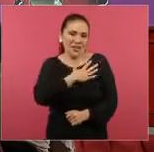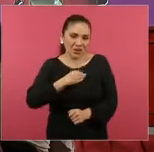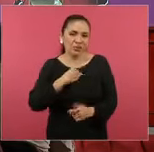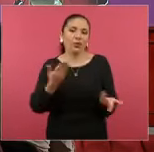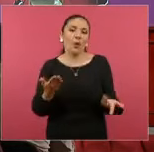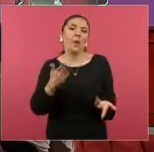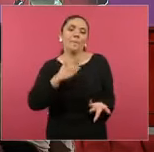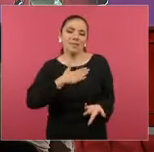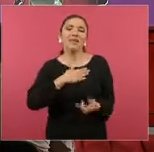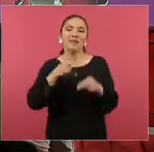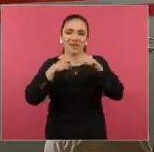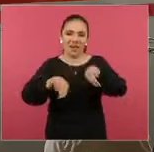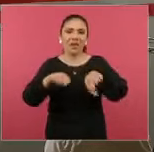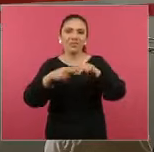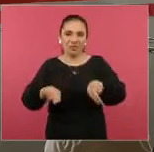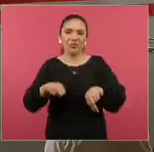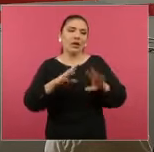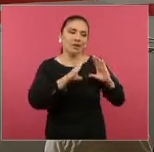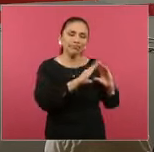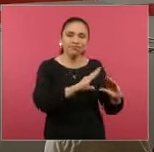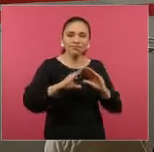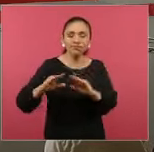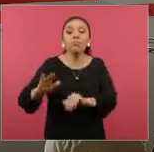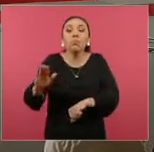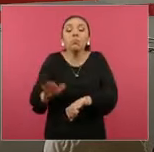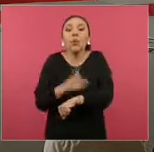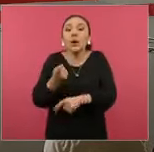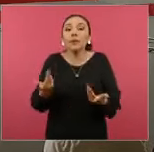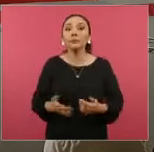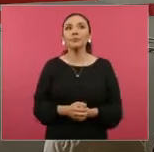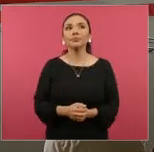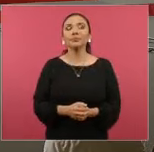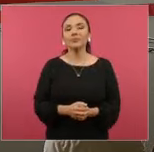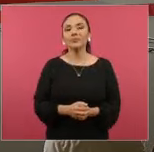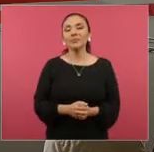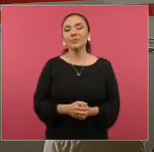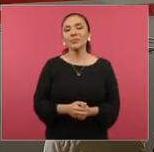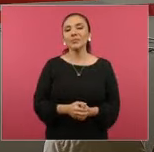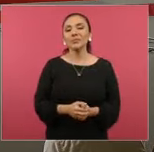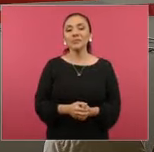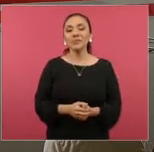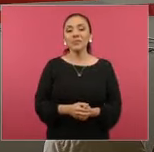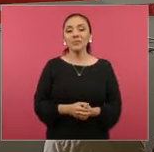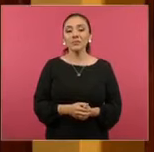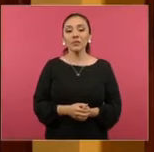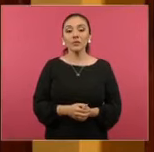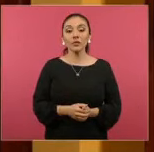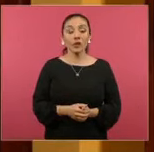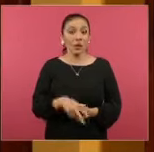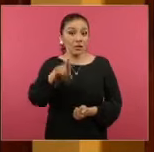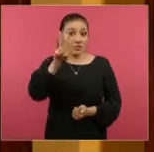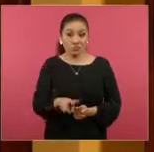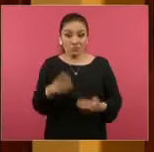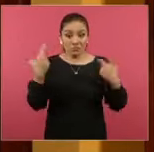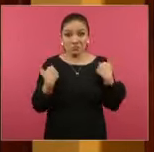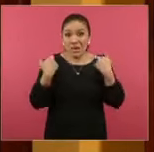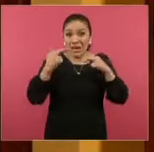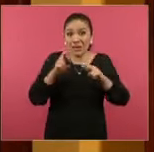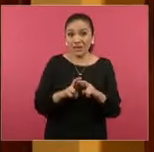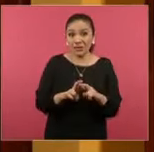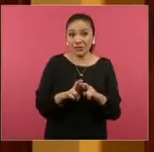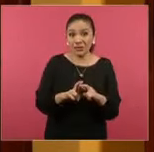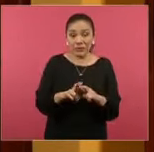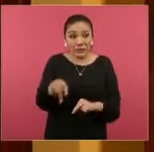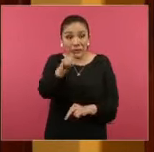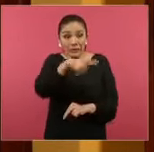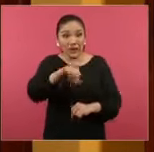de mis nietos, porque centralmente ellos son los